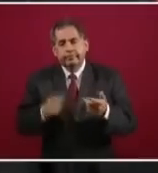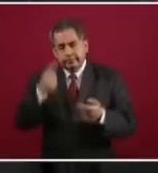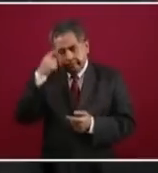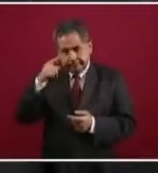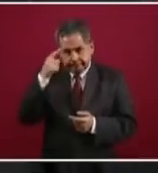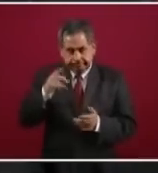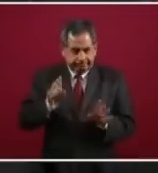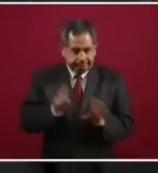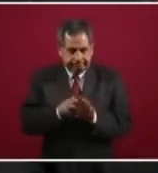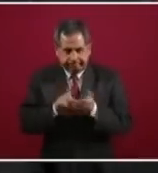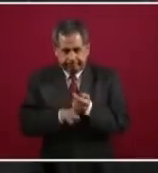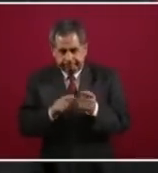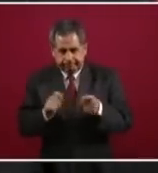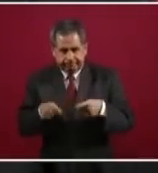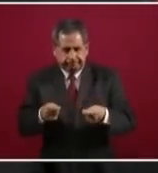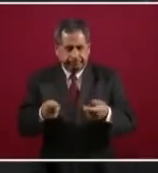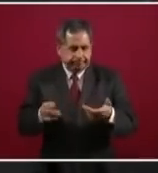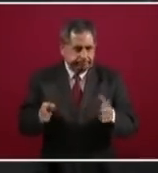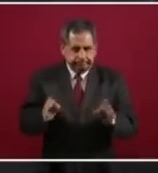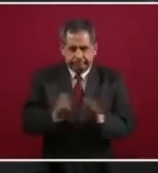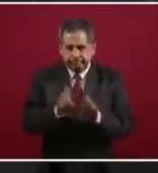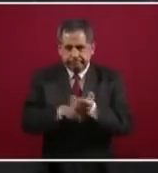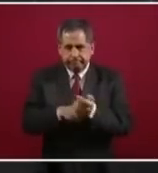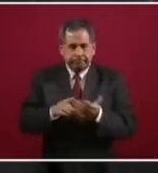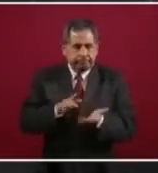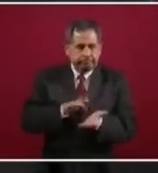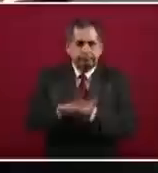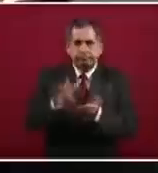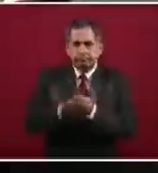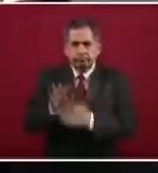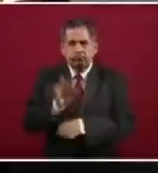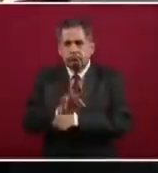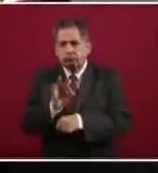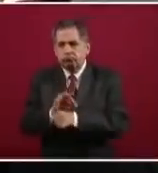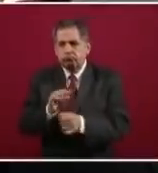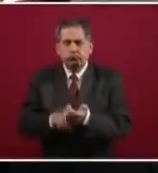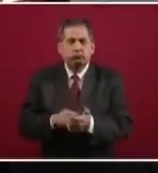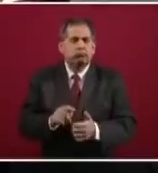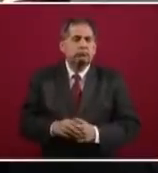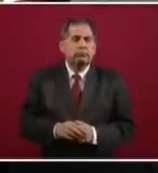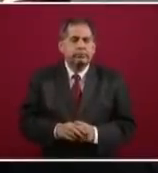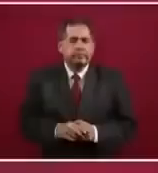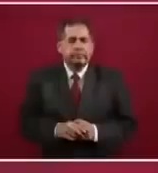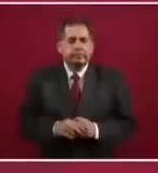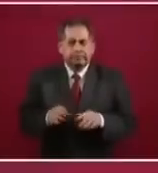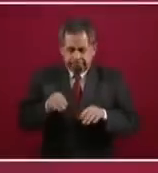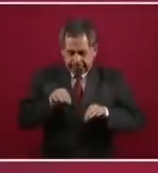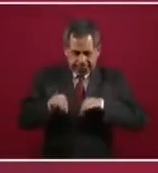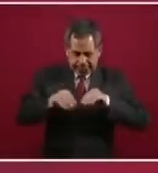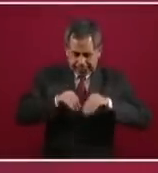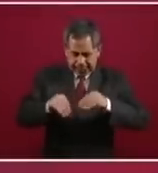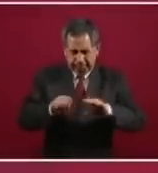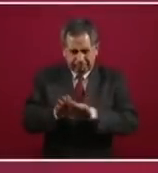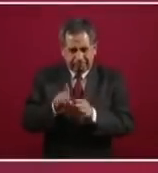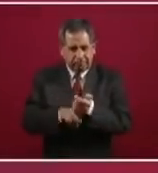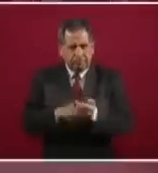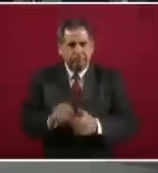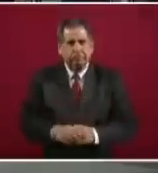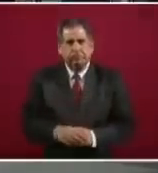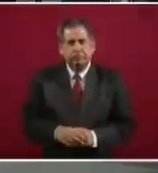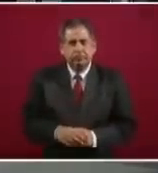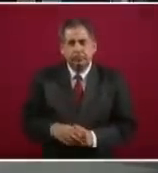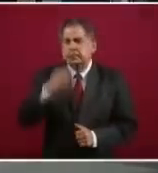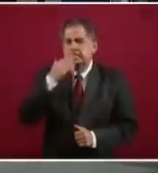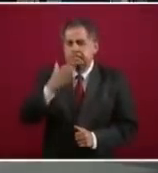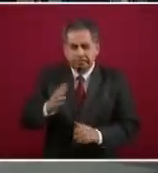para brindarles todo el apoyo y toda la protección. Estamos trabajando en eso. Muy